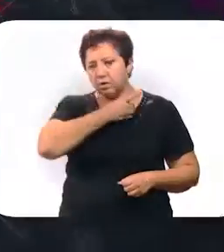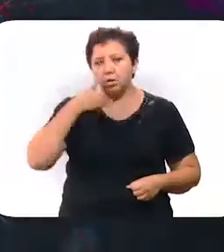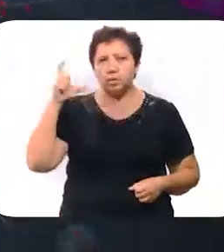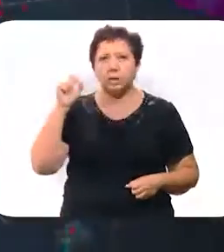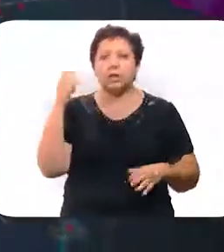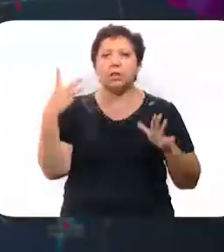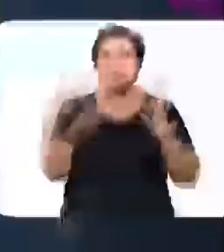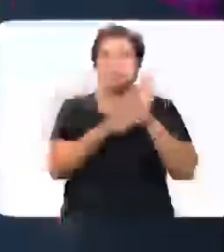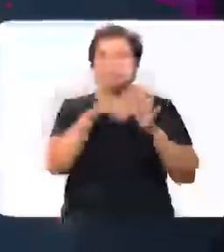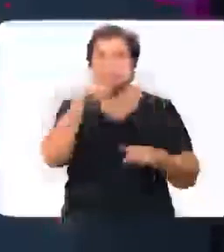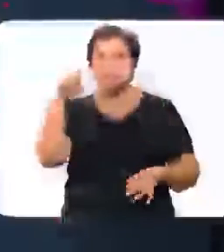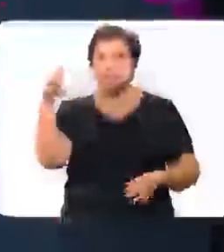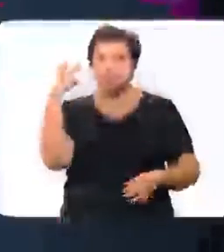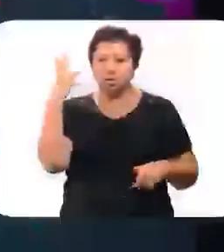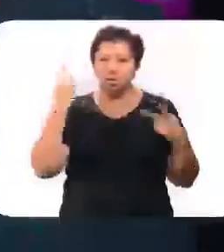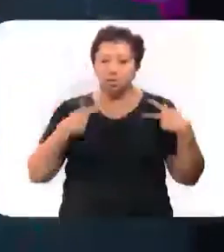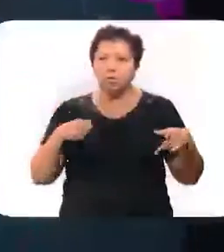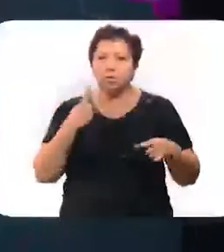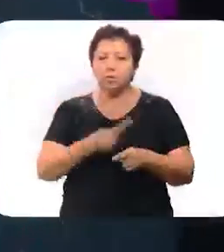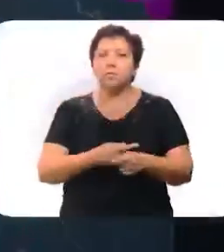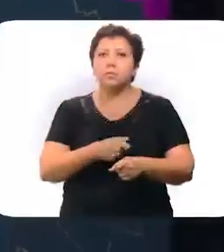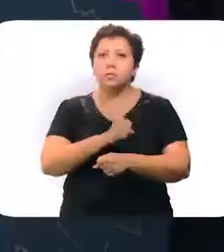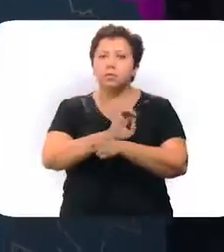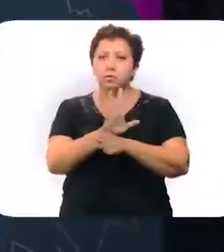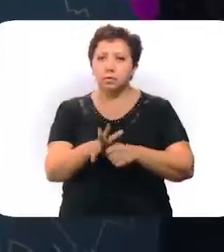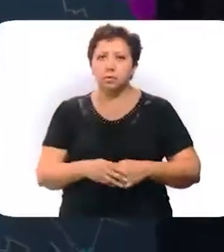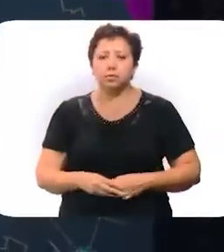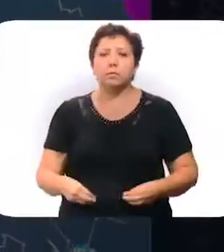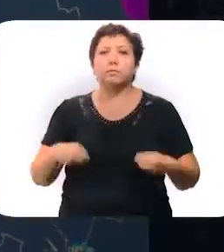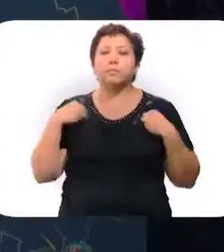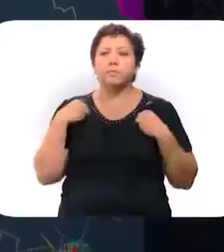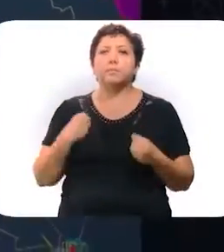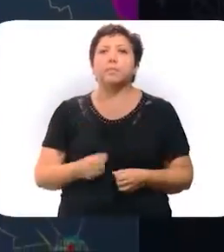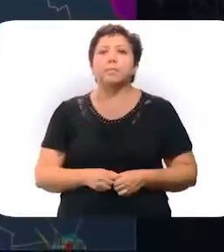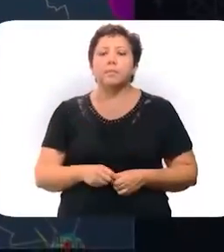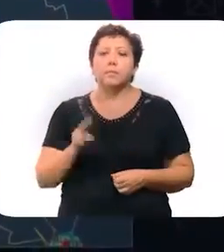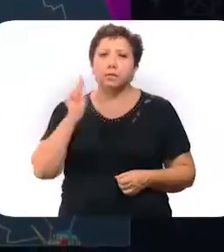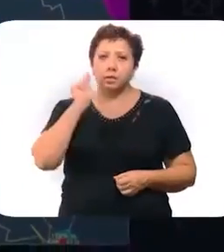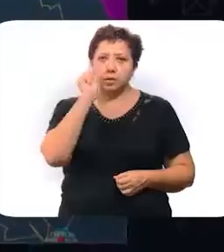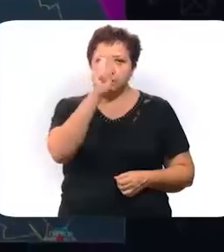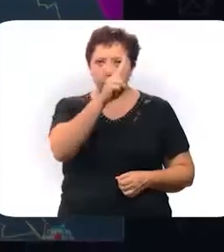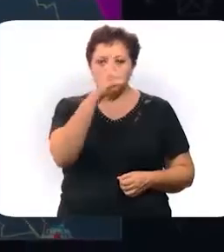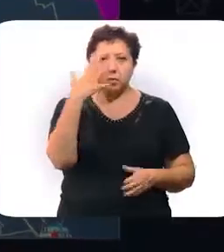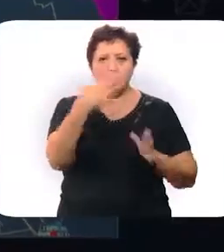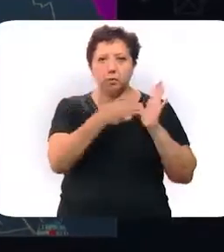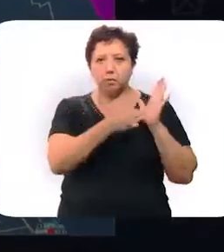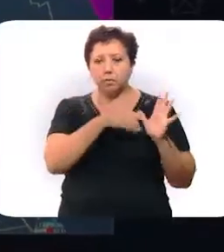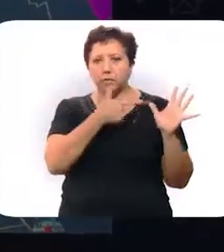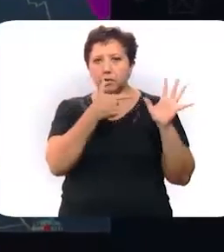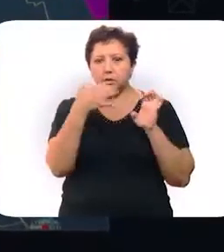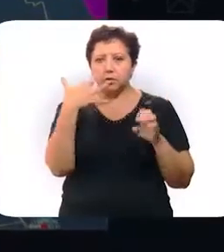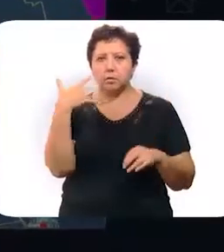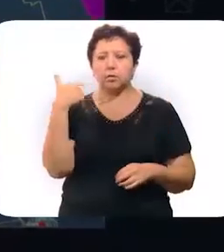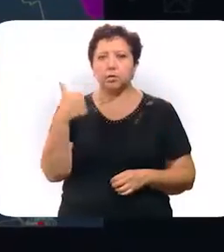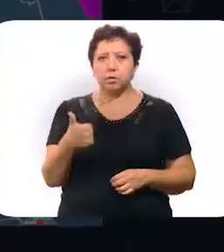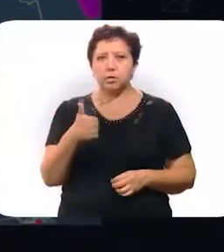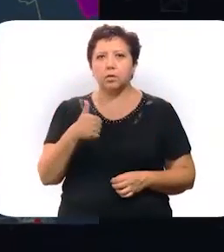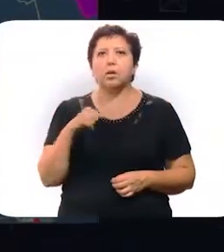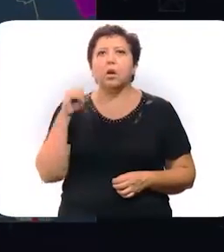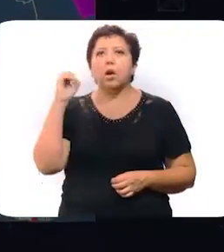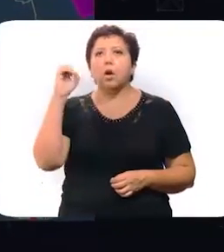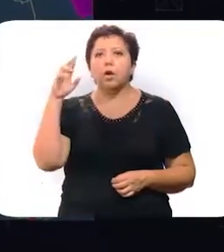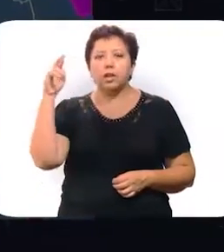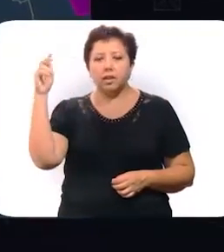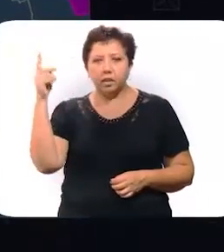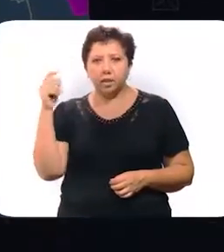diagnosticado 20.103 personas contagiadas de coronavirus que viven en la zona norte 5.756, en la